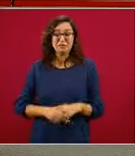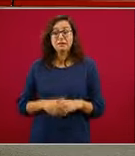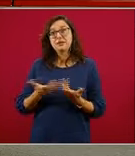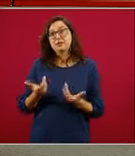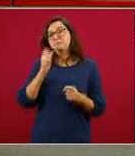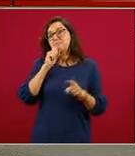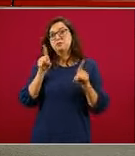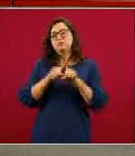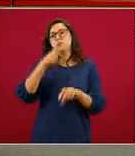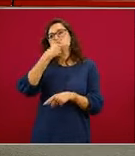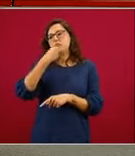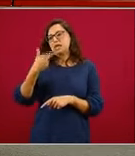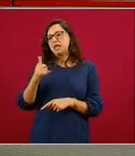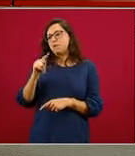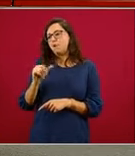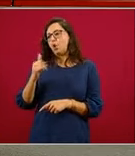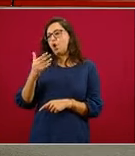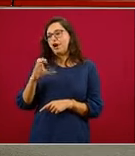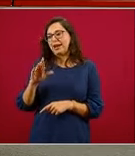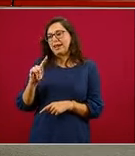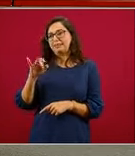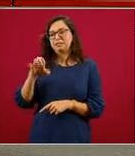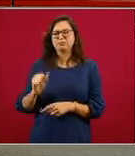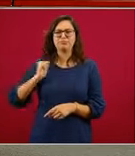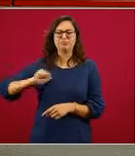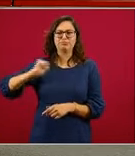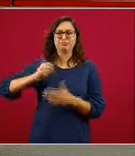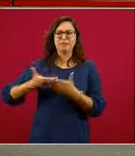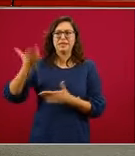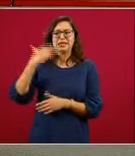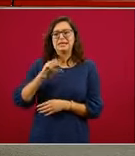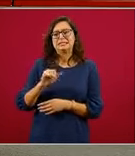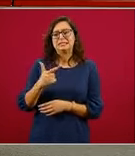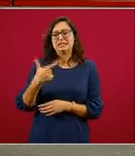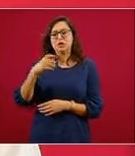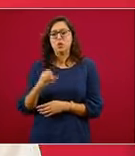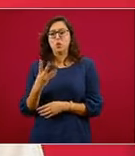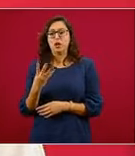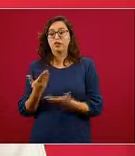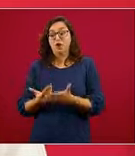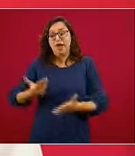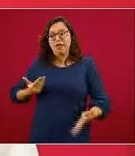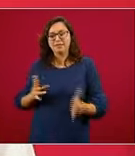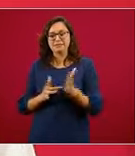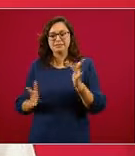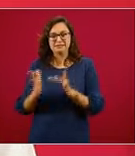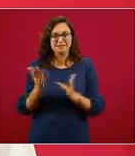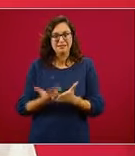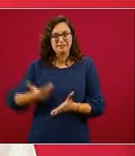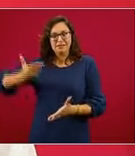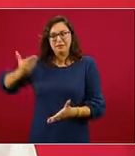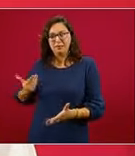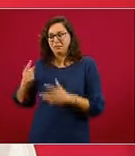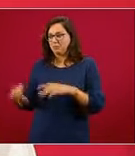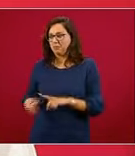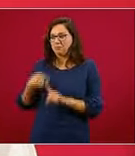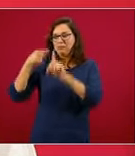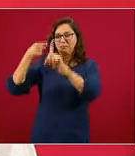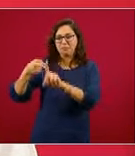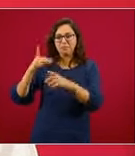sido considerado, estamos hablando del siglo IV antes de Cristo, fue considerado uno de los elementos pilares de